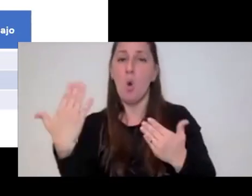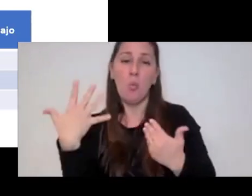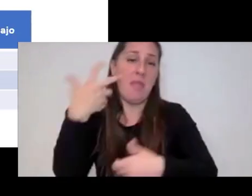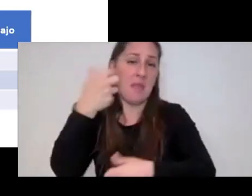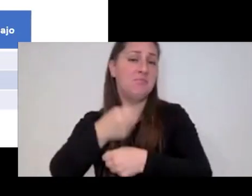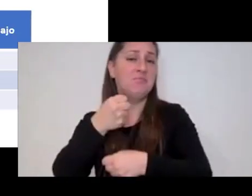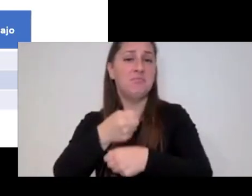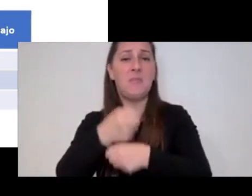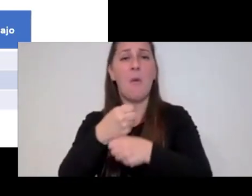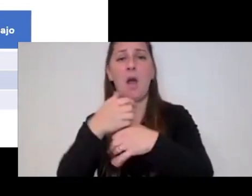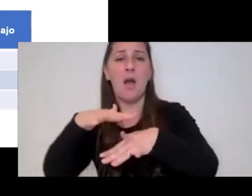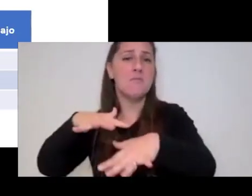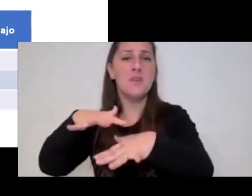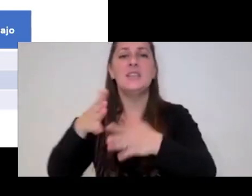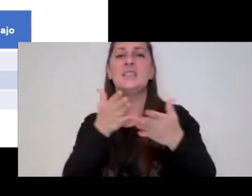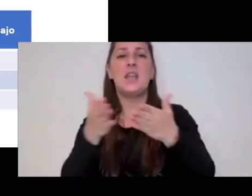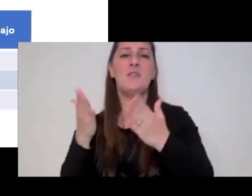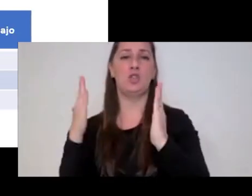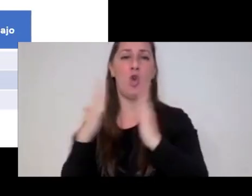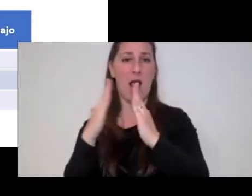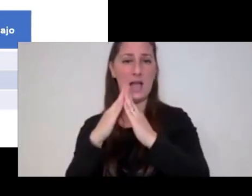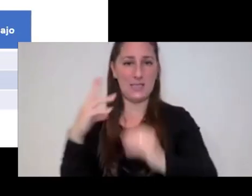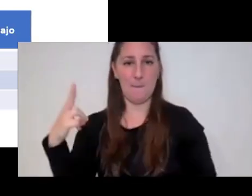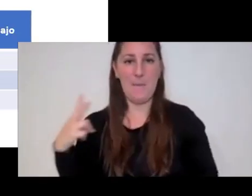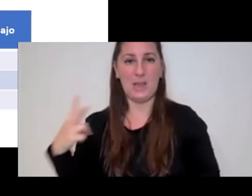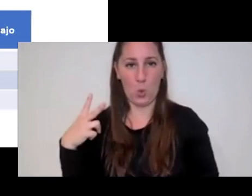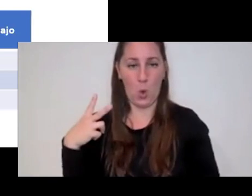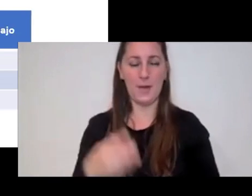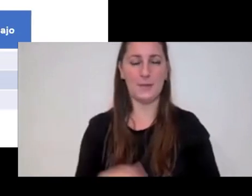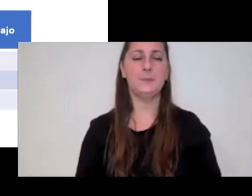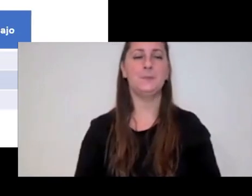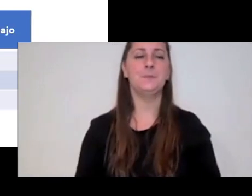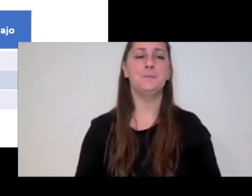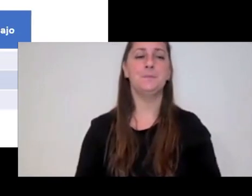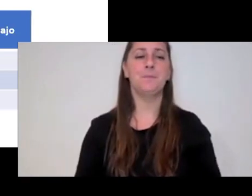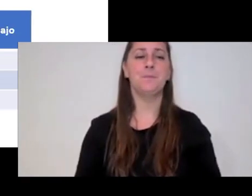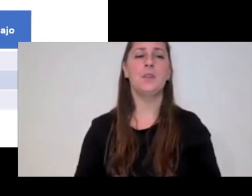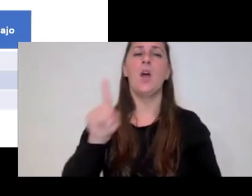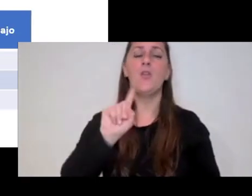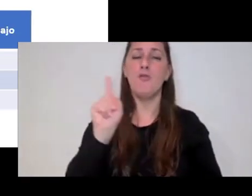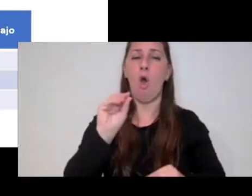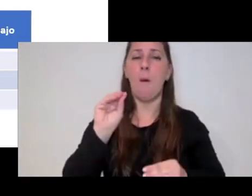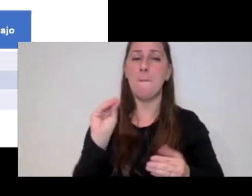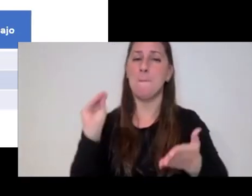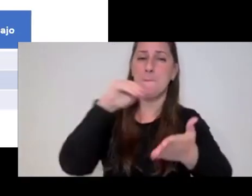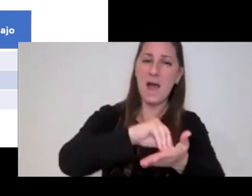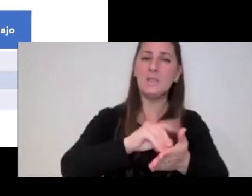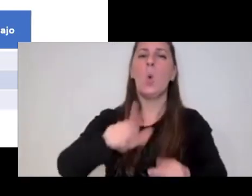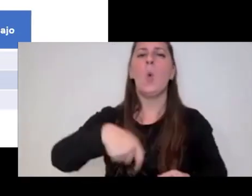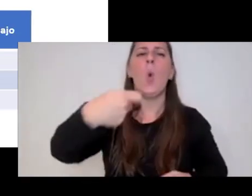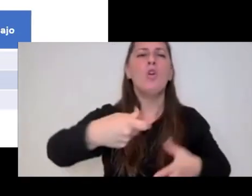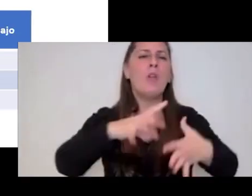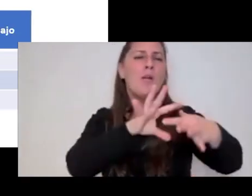el servicio de casas particulares. Lo que sí no se incrementa la cuota vinculada a riesgos del